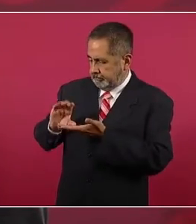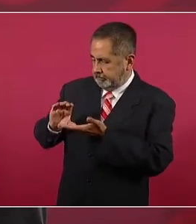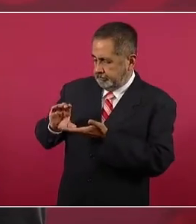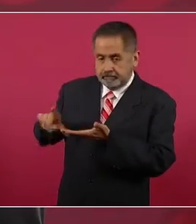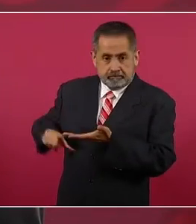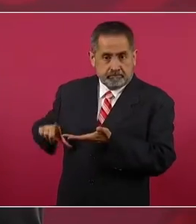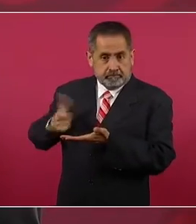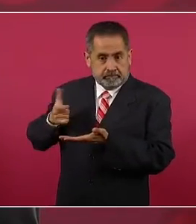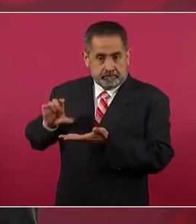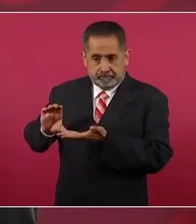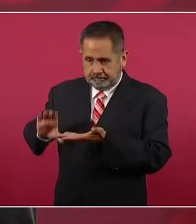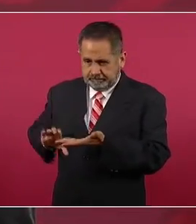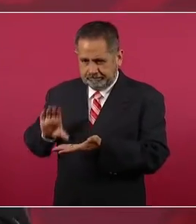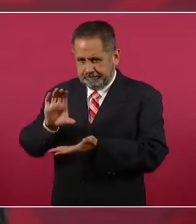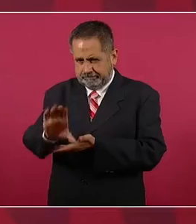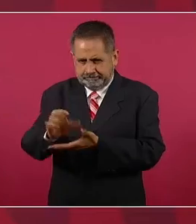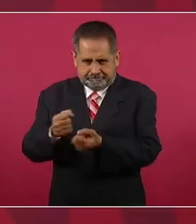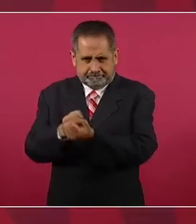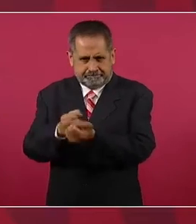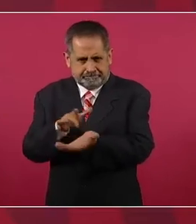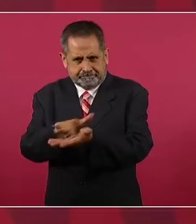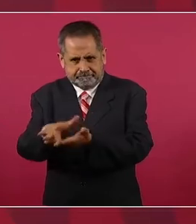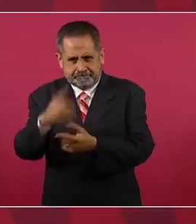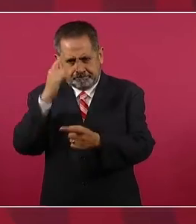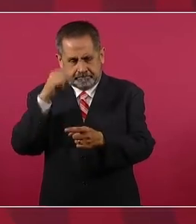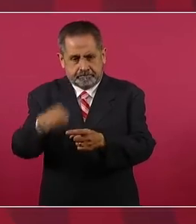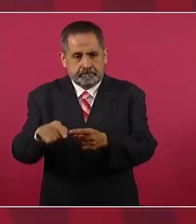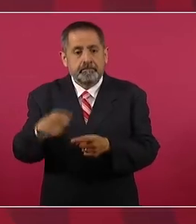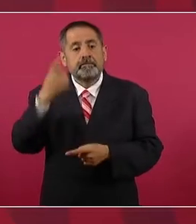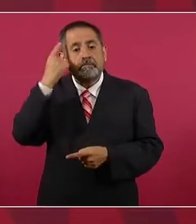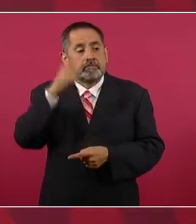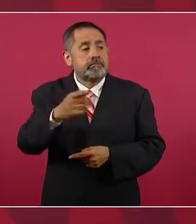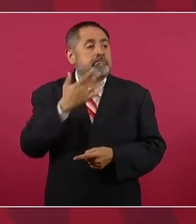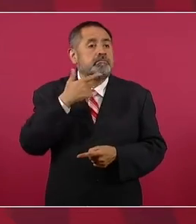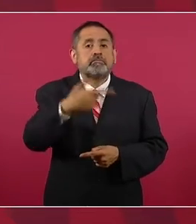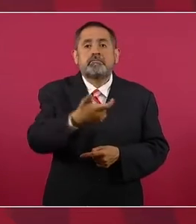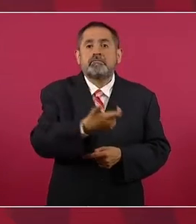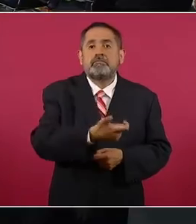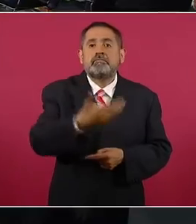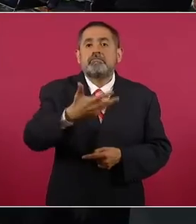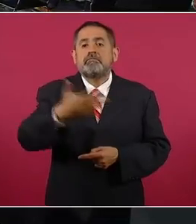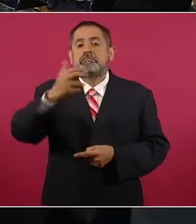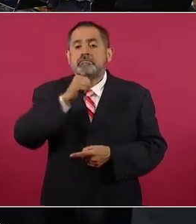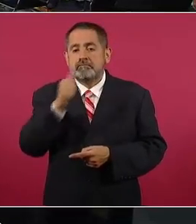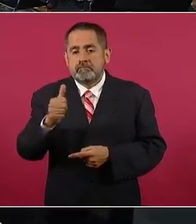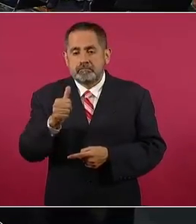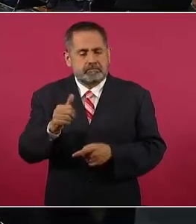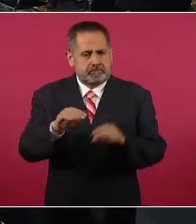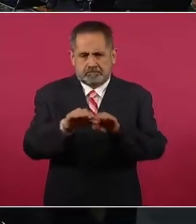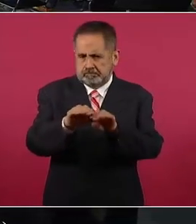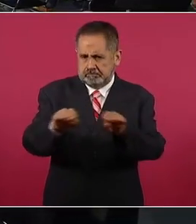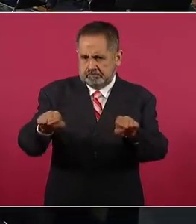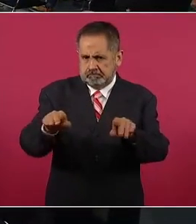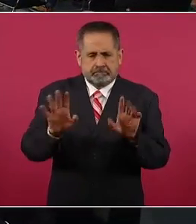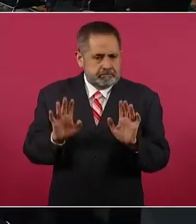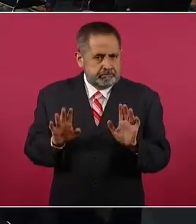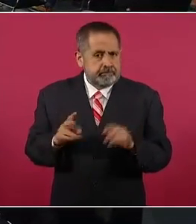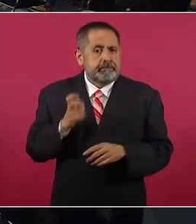diésel, y esto nos está ayudando a que no se nos